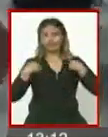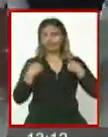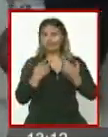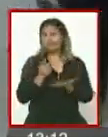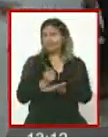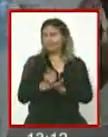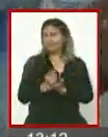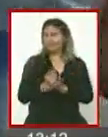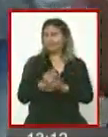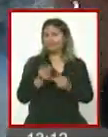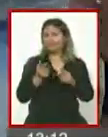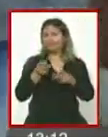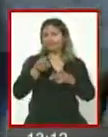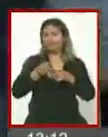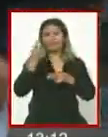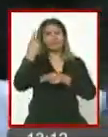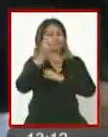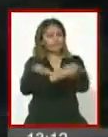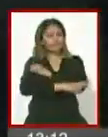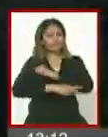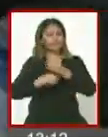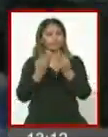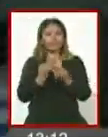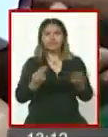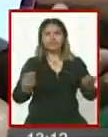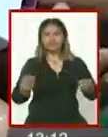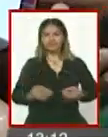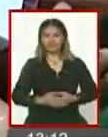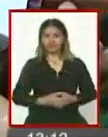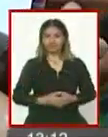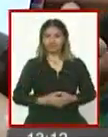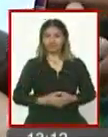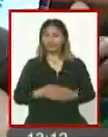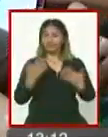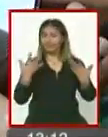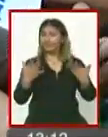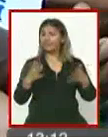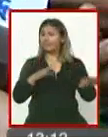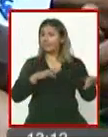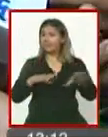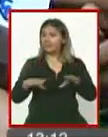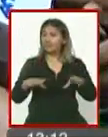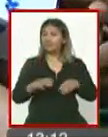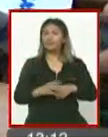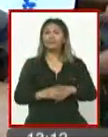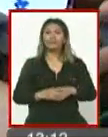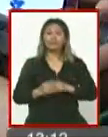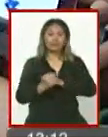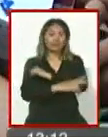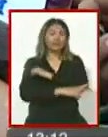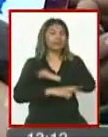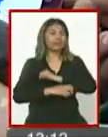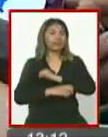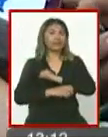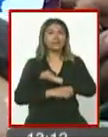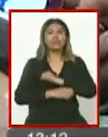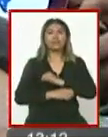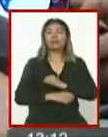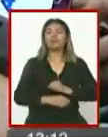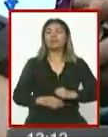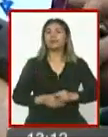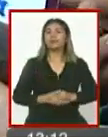quien amedrentaron con un arma blanca para robarle sus pertenencias. Que han cometido el ilícito, supuestamente ha